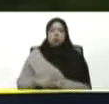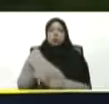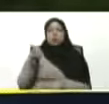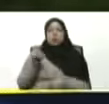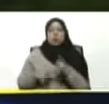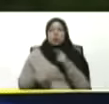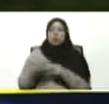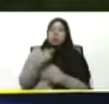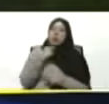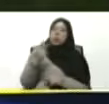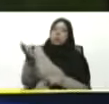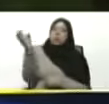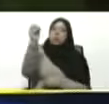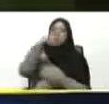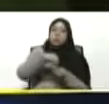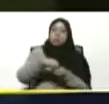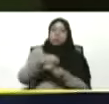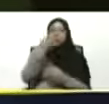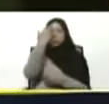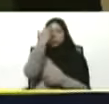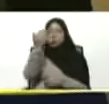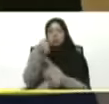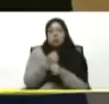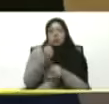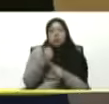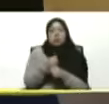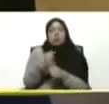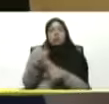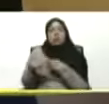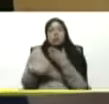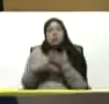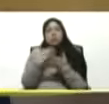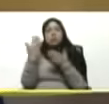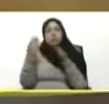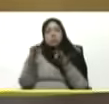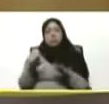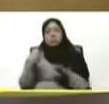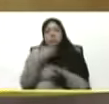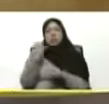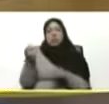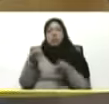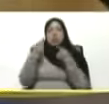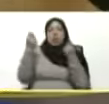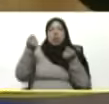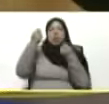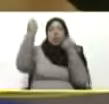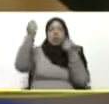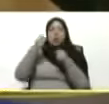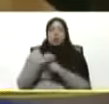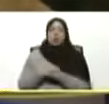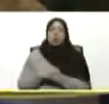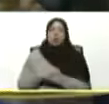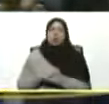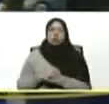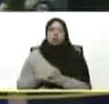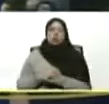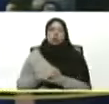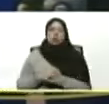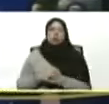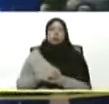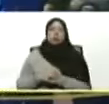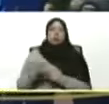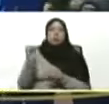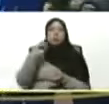alce más y más la frente para merecer la gloria de hacer de nuevo